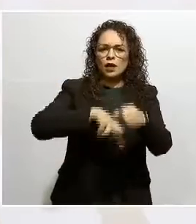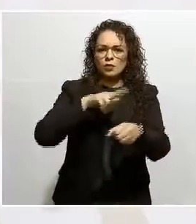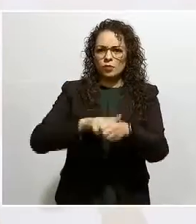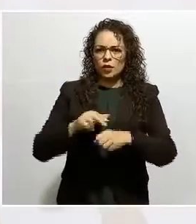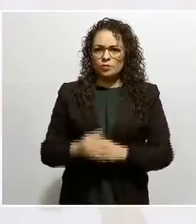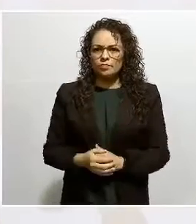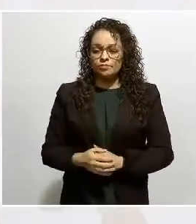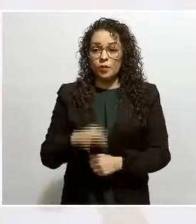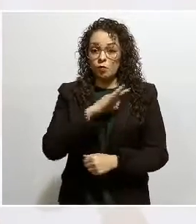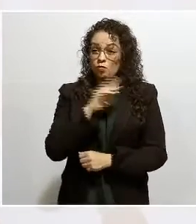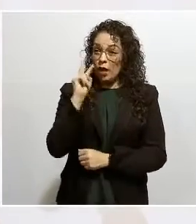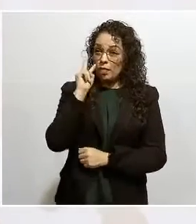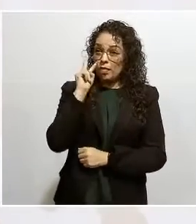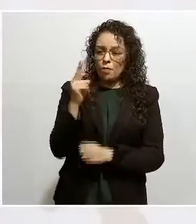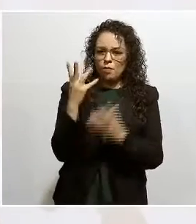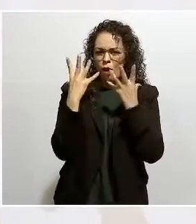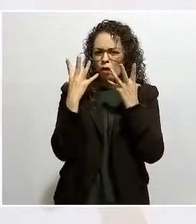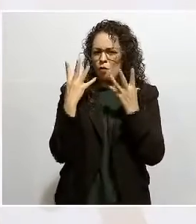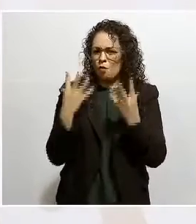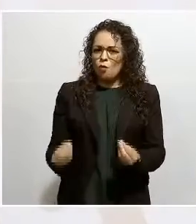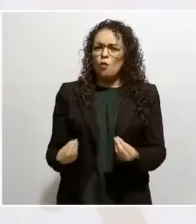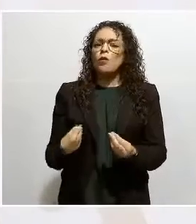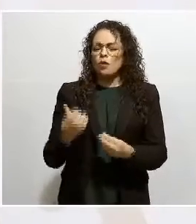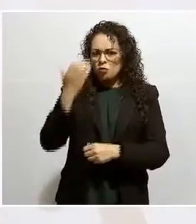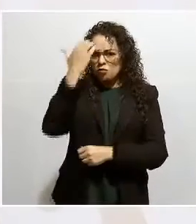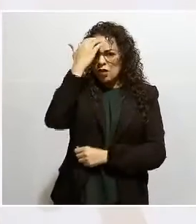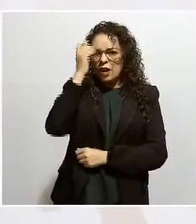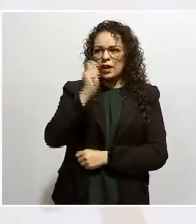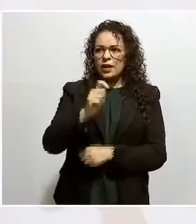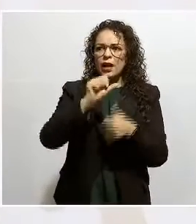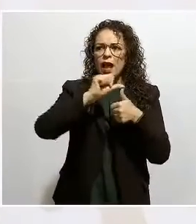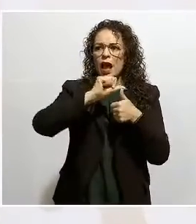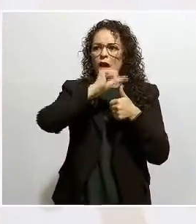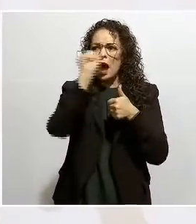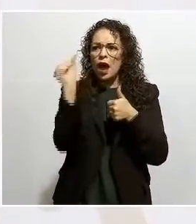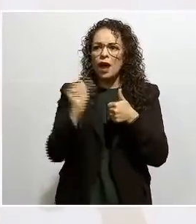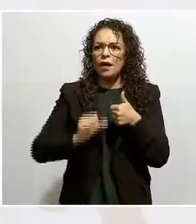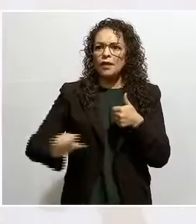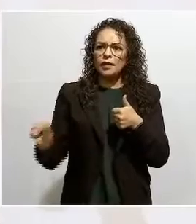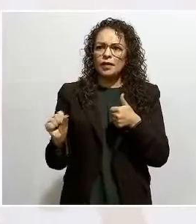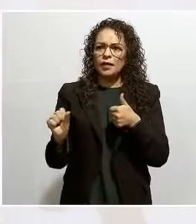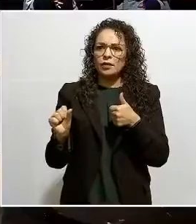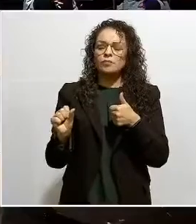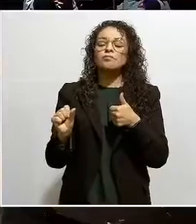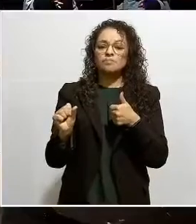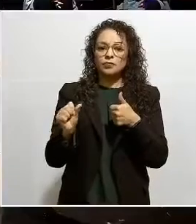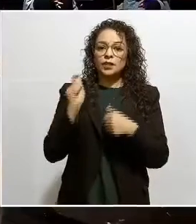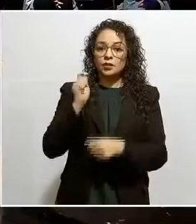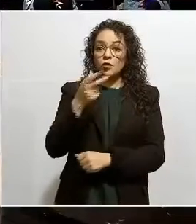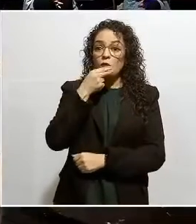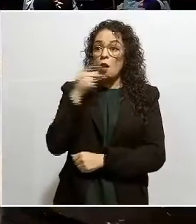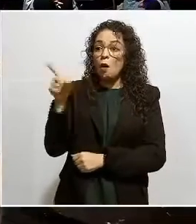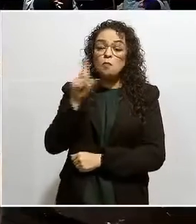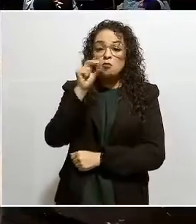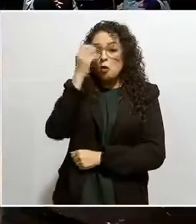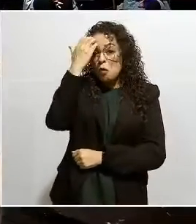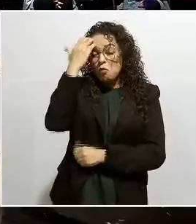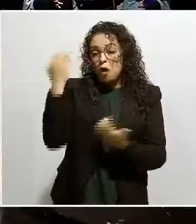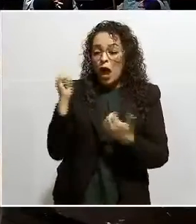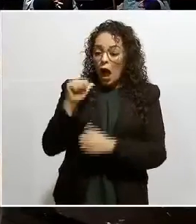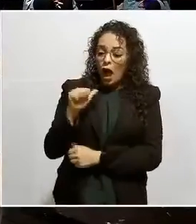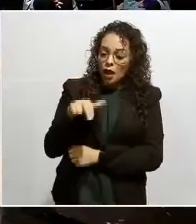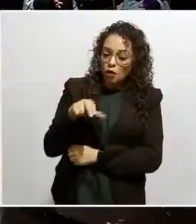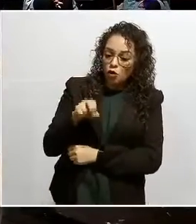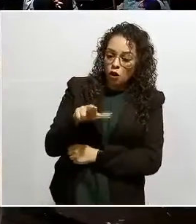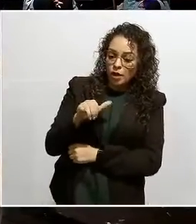conocer de manera muy vasta, casi extenuante, a un artista duranguense que vivió en el anonimato, y gracias a Pellicer lo